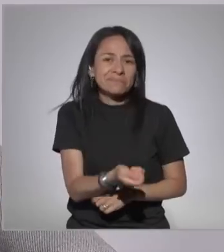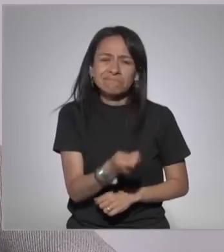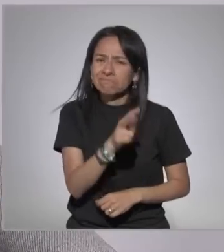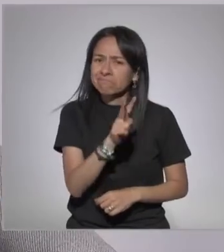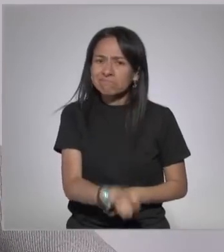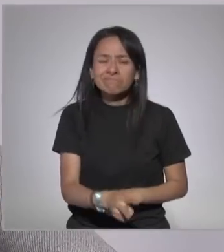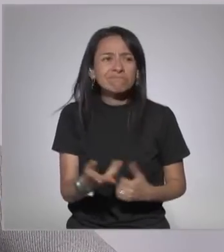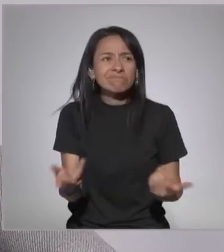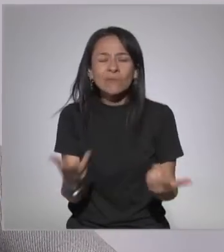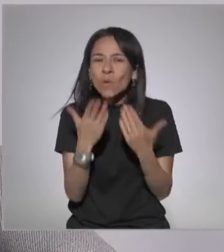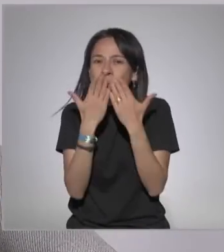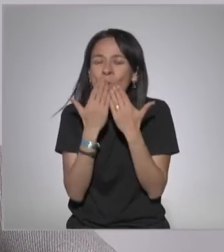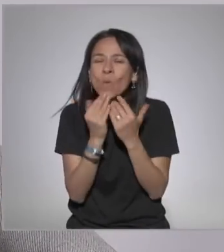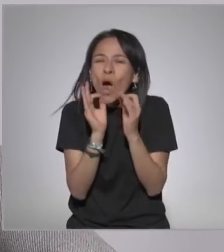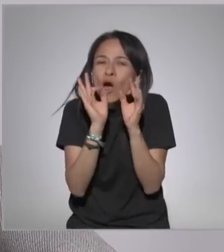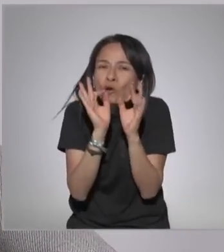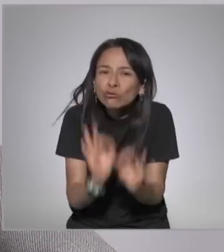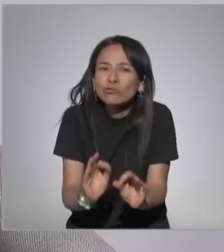información,